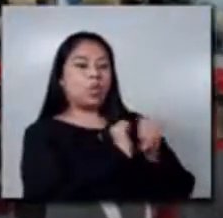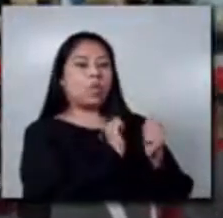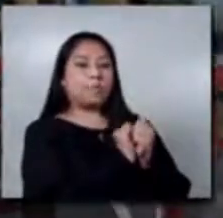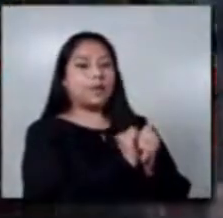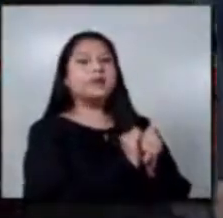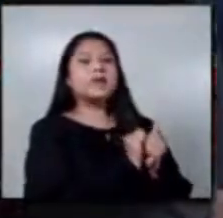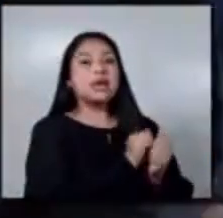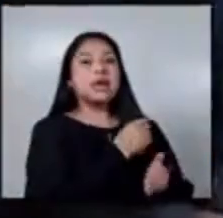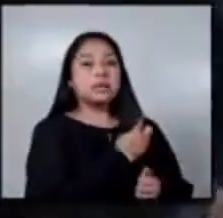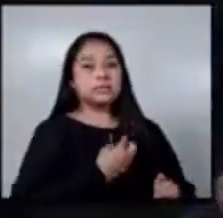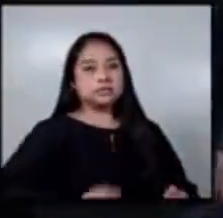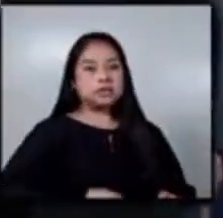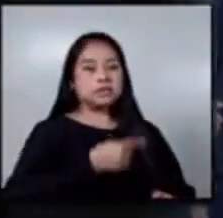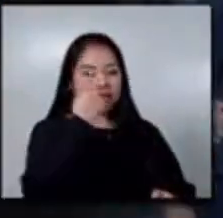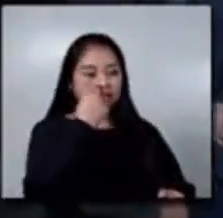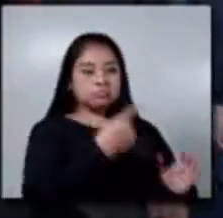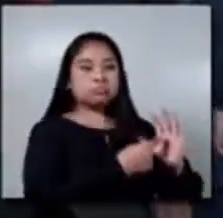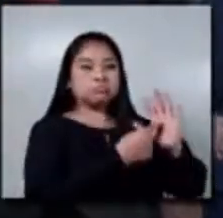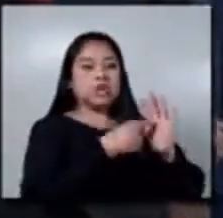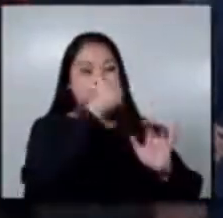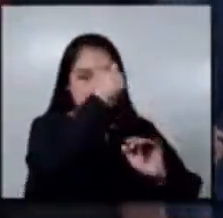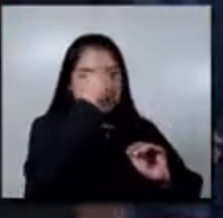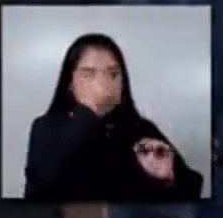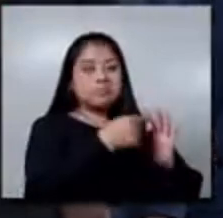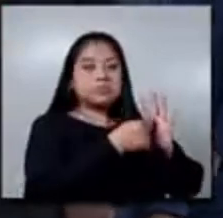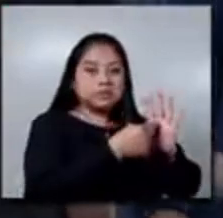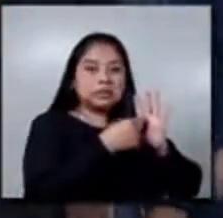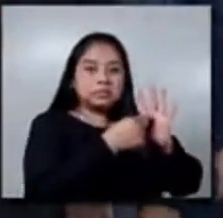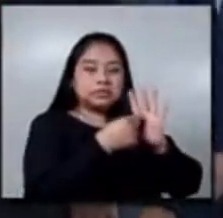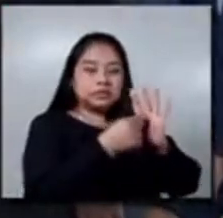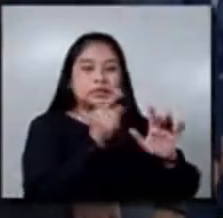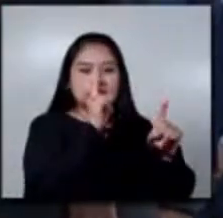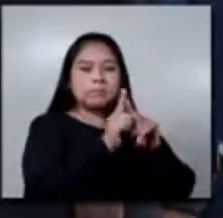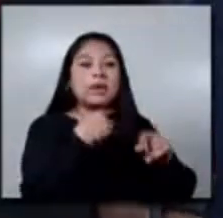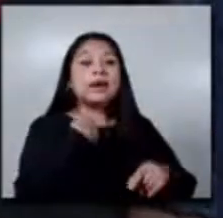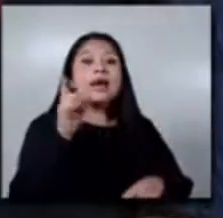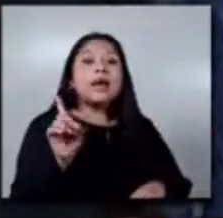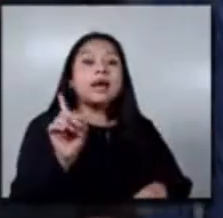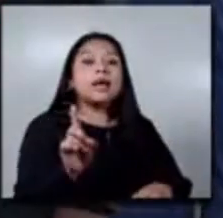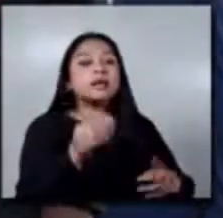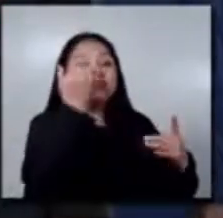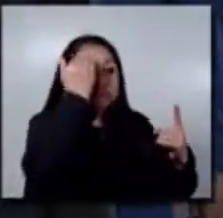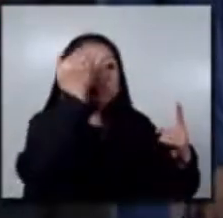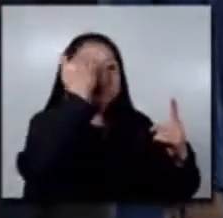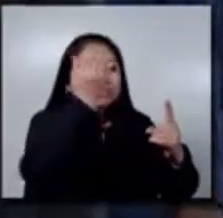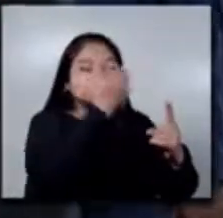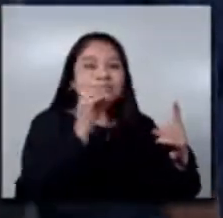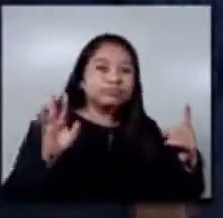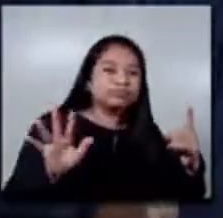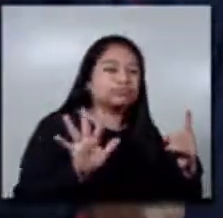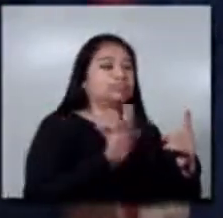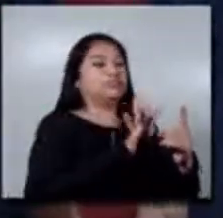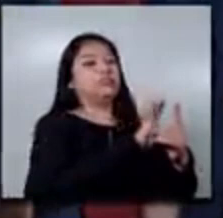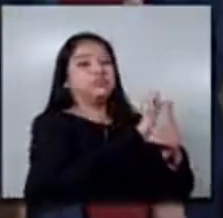Alejandro Yamatei. Ahí estamos viendo esas imágenes donde pasan a saludar al presidente de la República, el